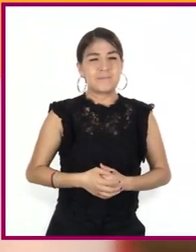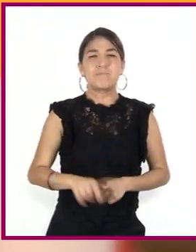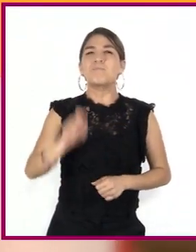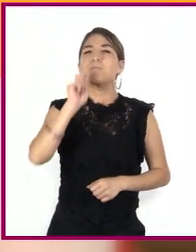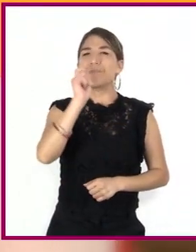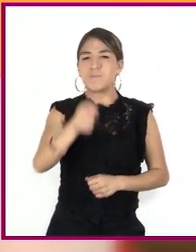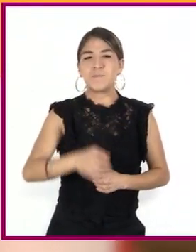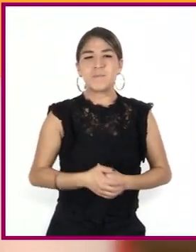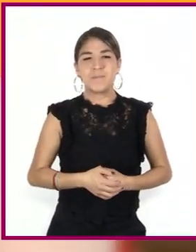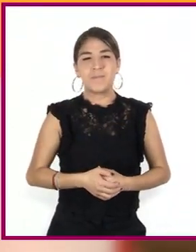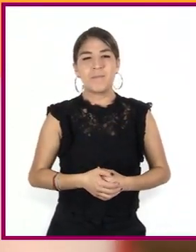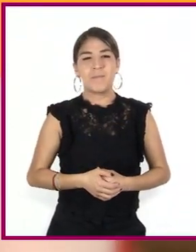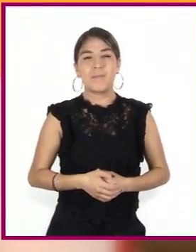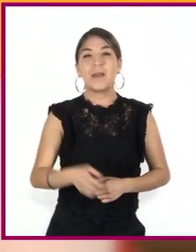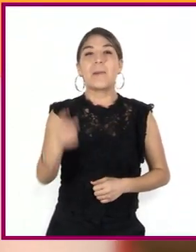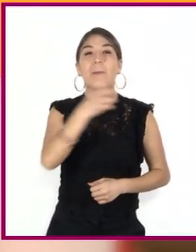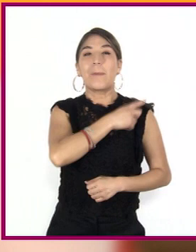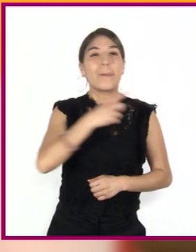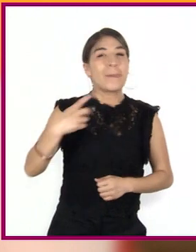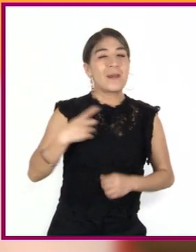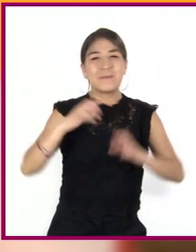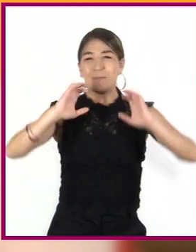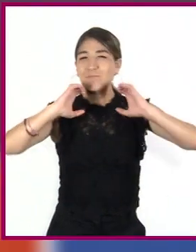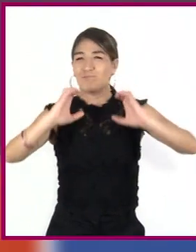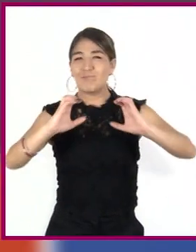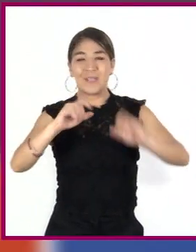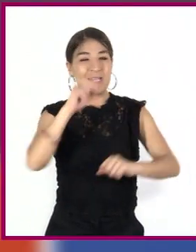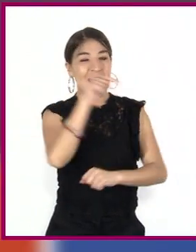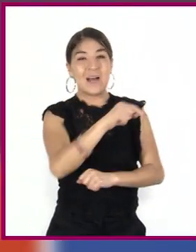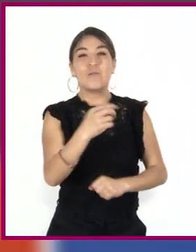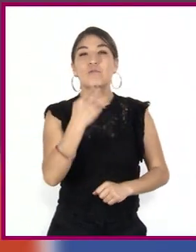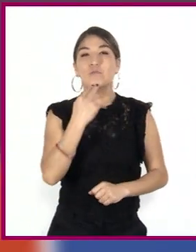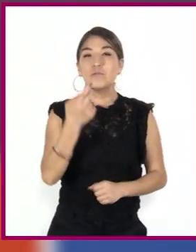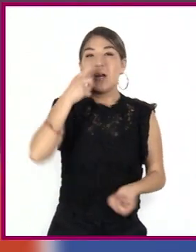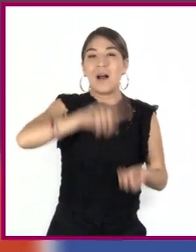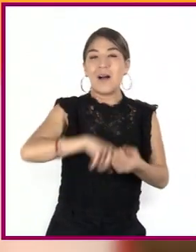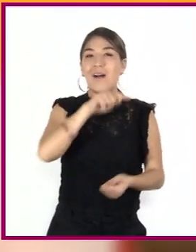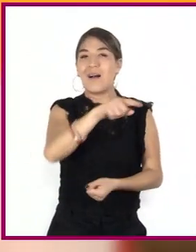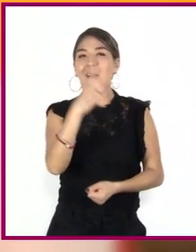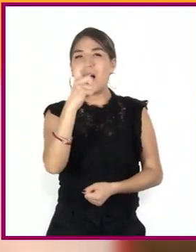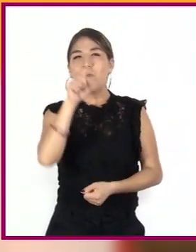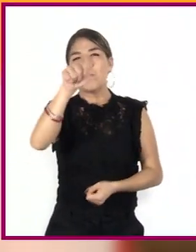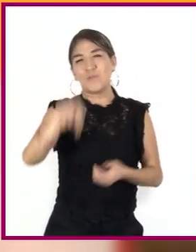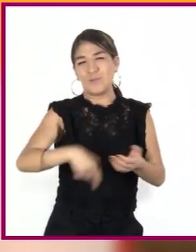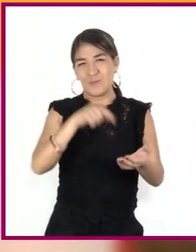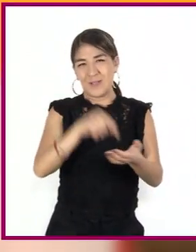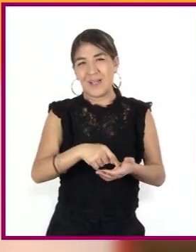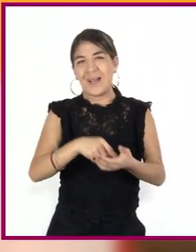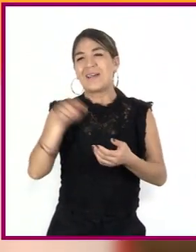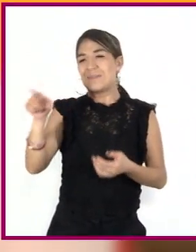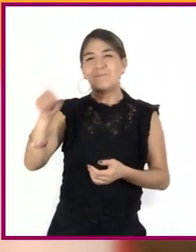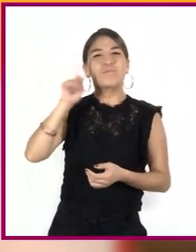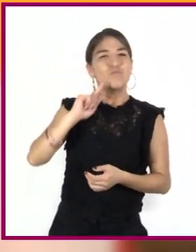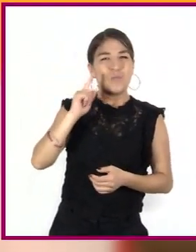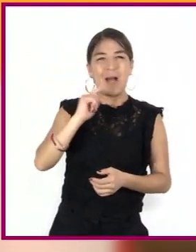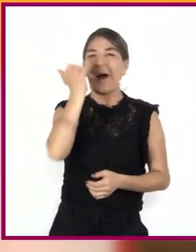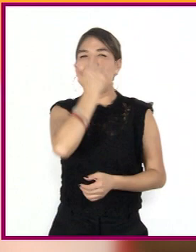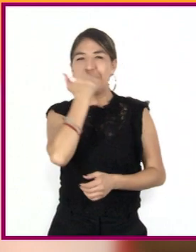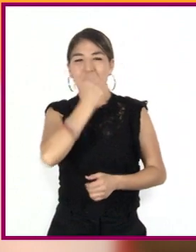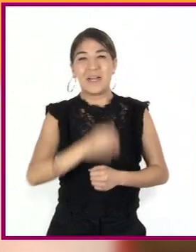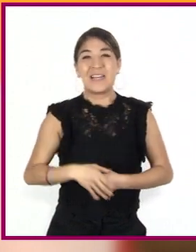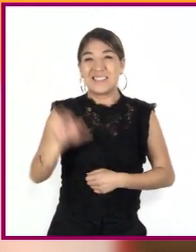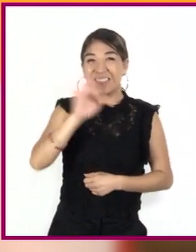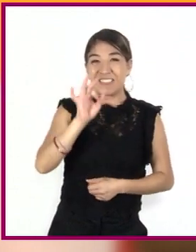Consiste en tratar de optimizar el uso de agua que llega a la unidad habitacional de nuestra alumna. Si llega